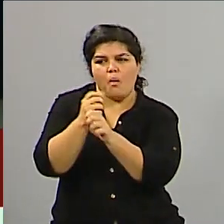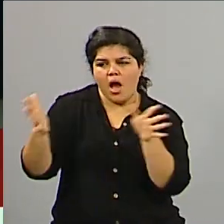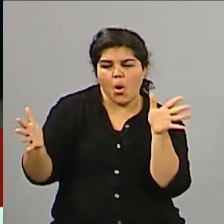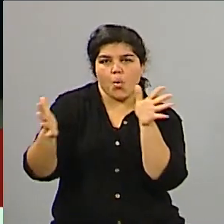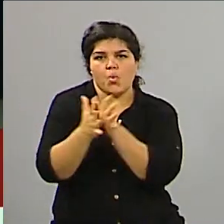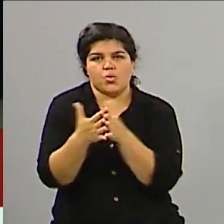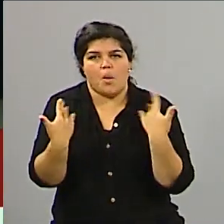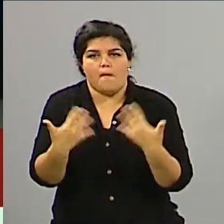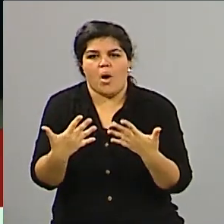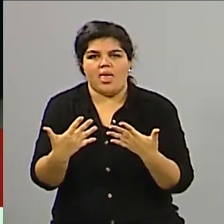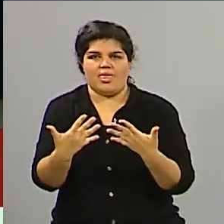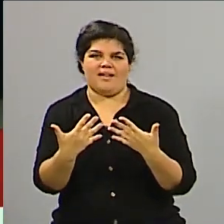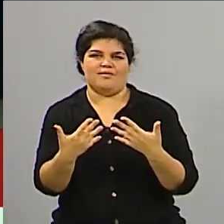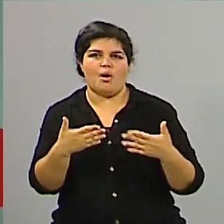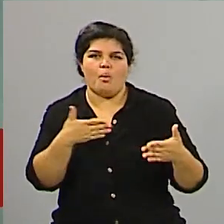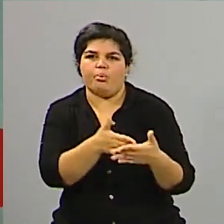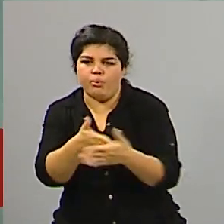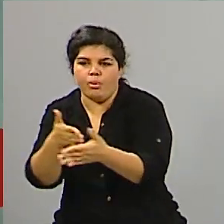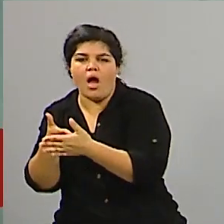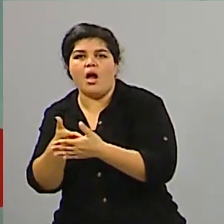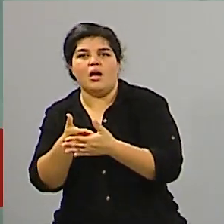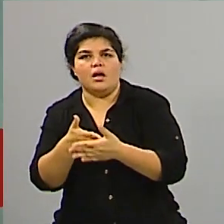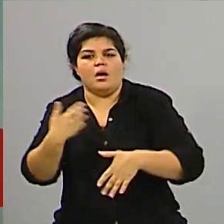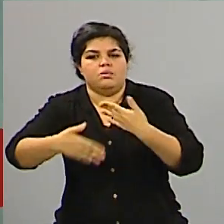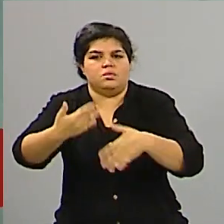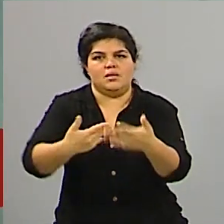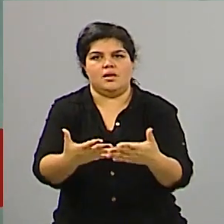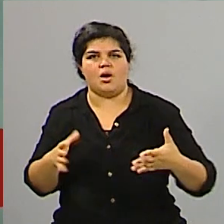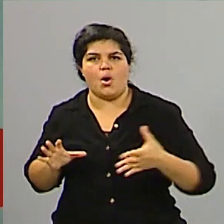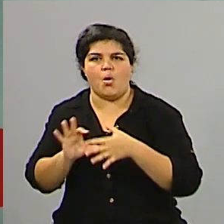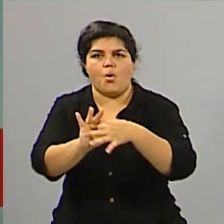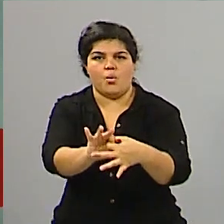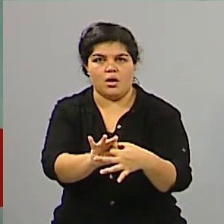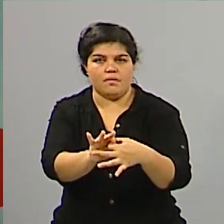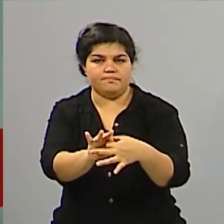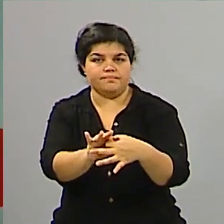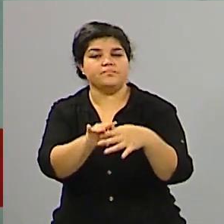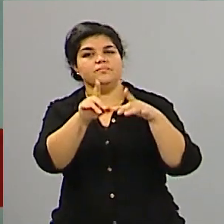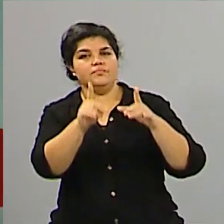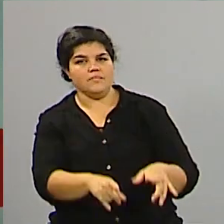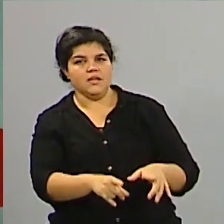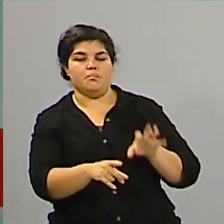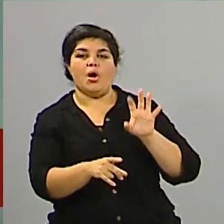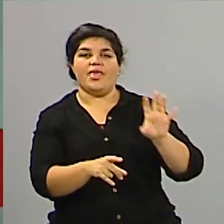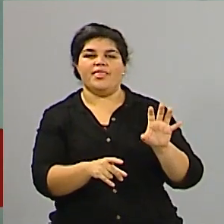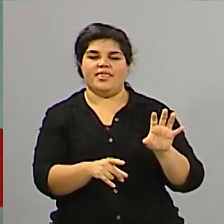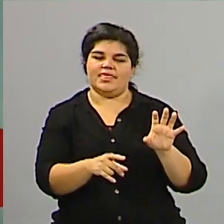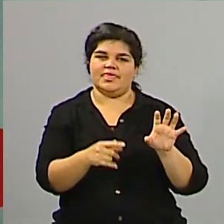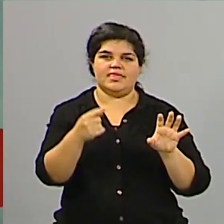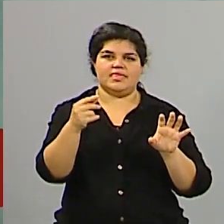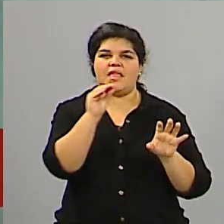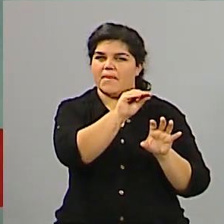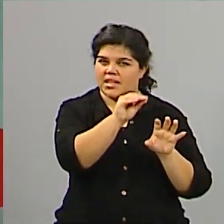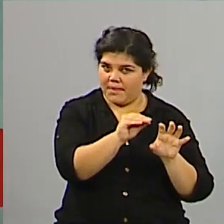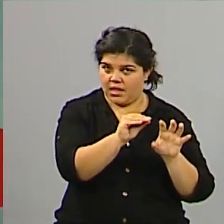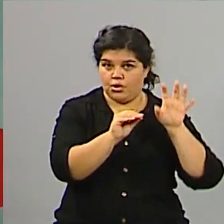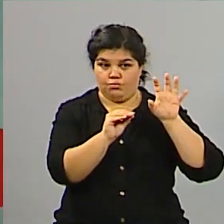casas. Acá lo que hay que eliminar es la burocracia y hacer un solo